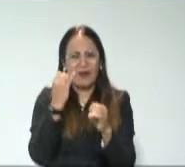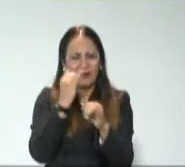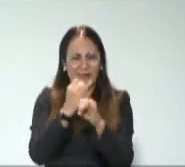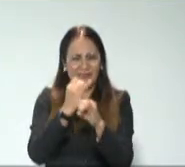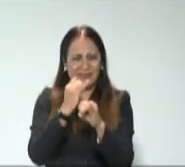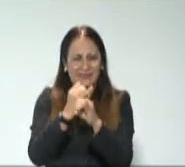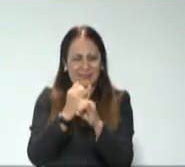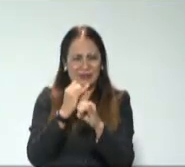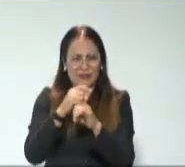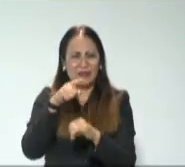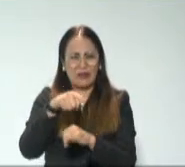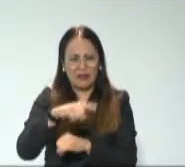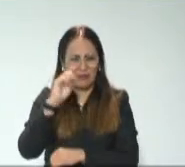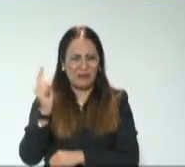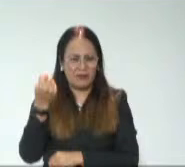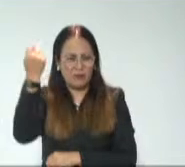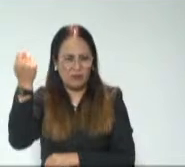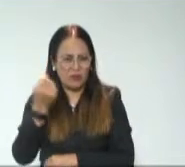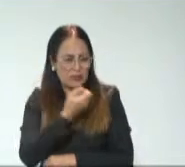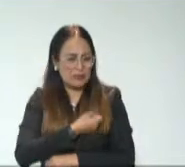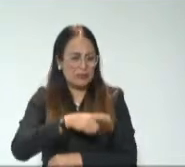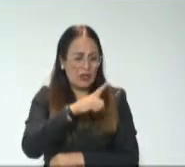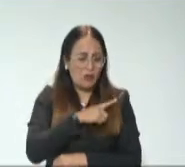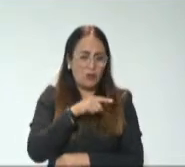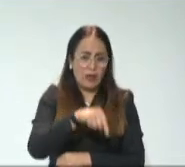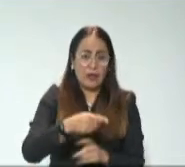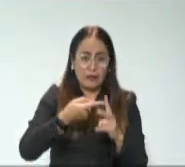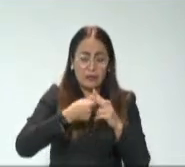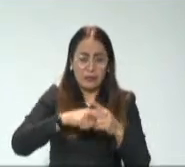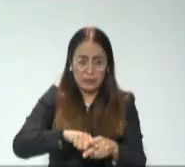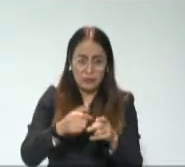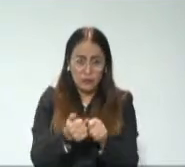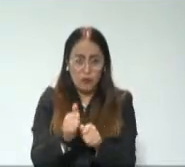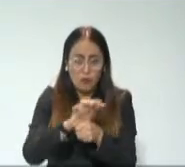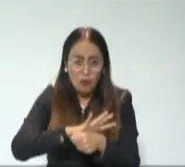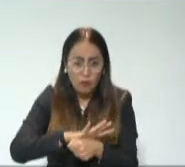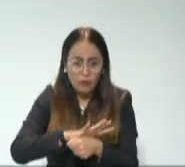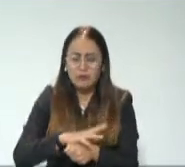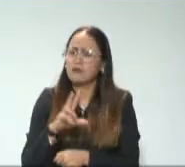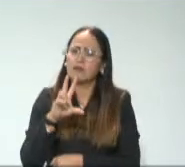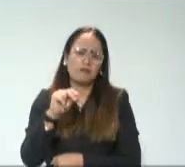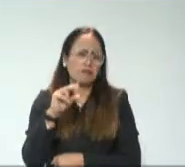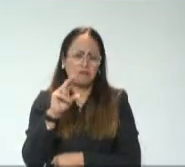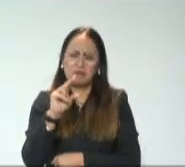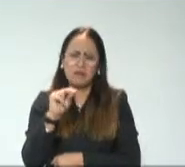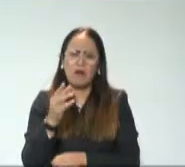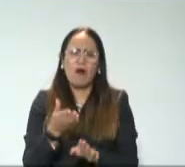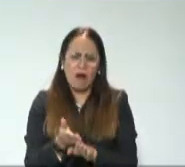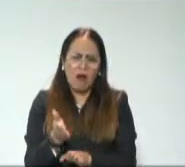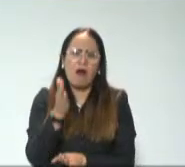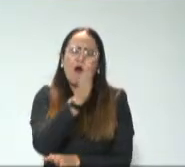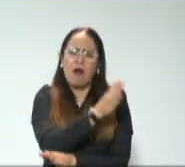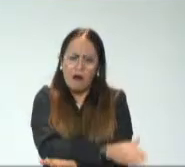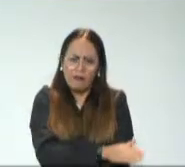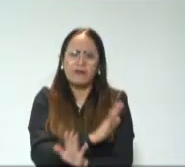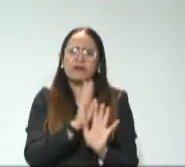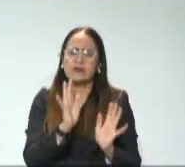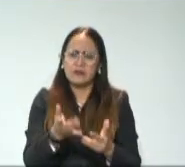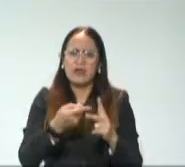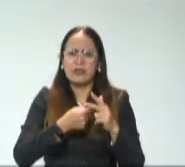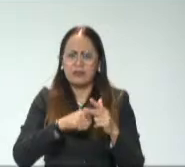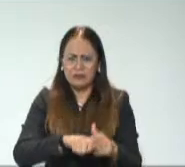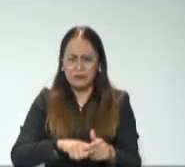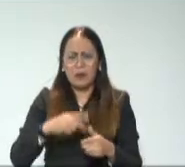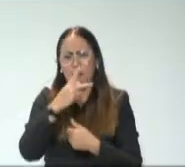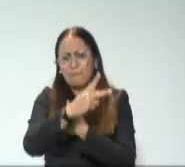el campo de la salud no llega con la covid eh había una situación que ya se había iniciado en los